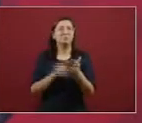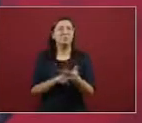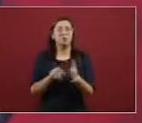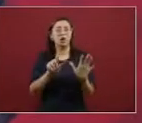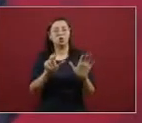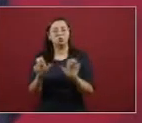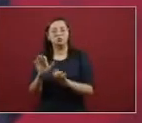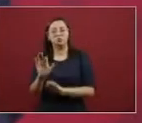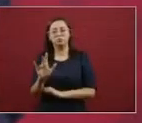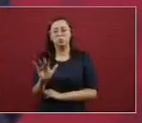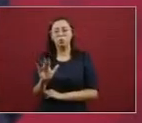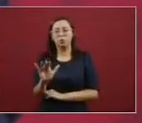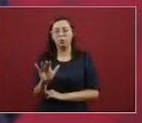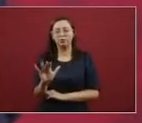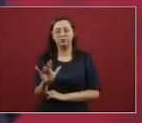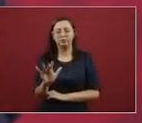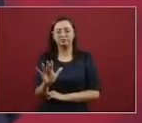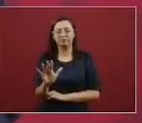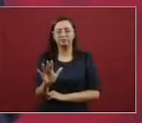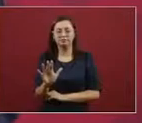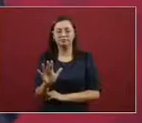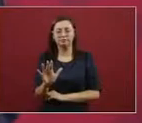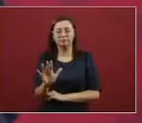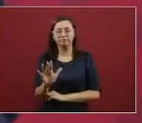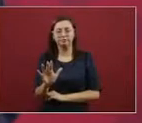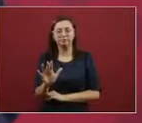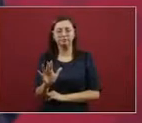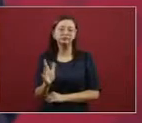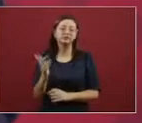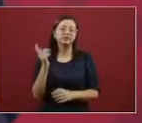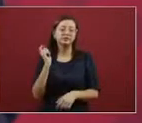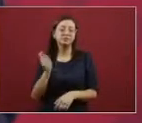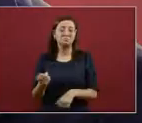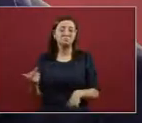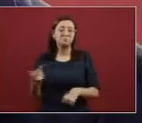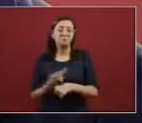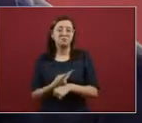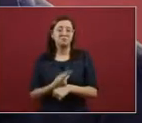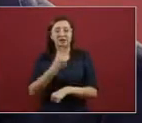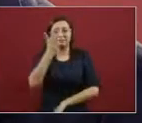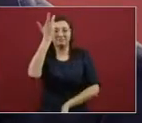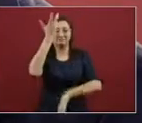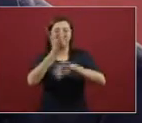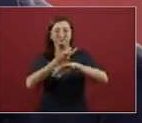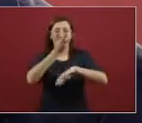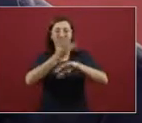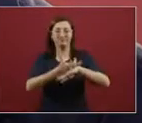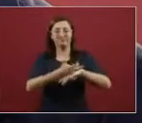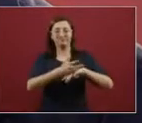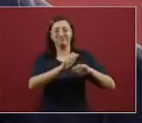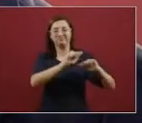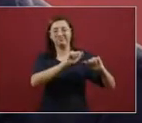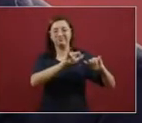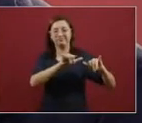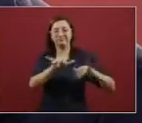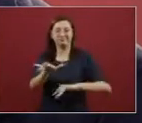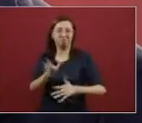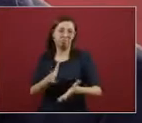cuándo la invasión estado de estadounidense y